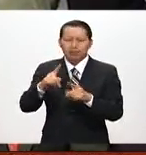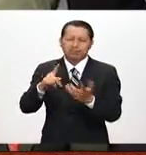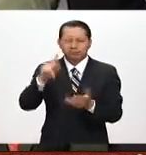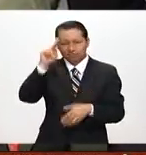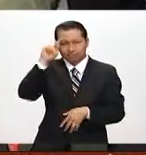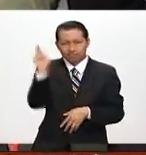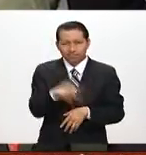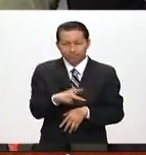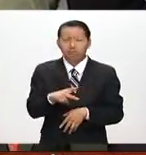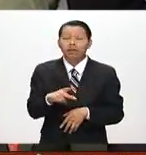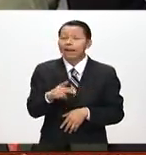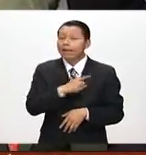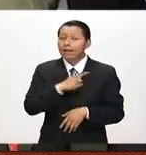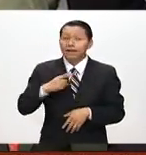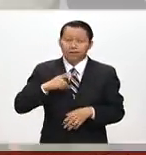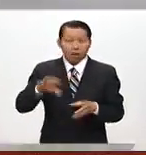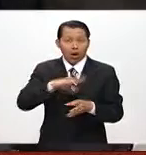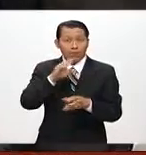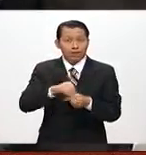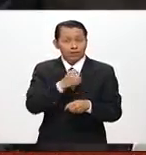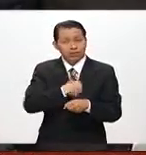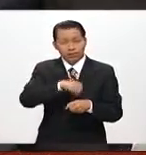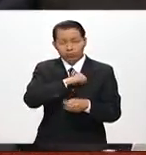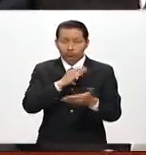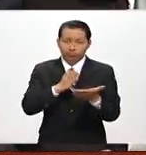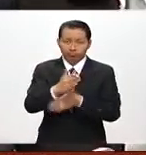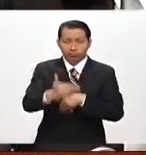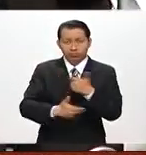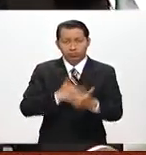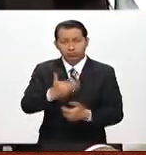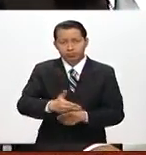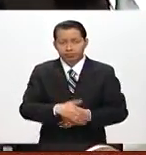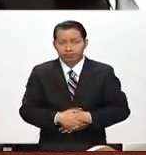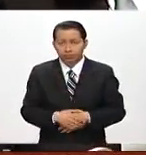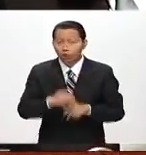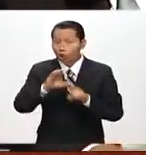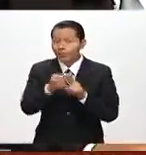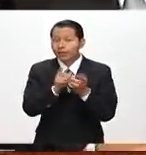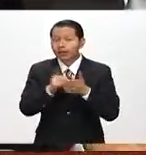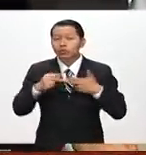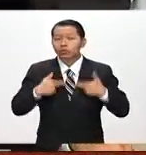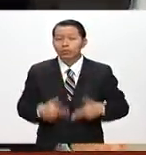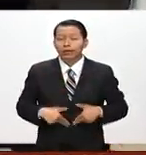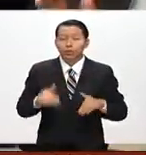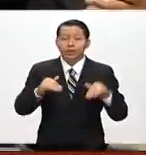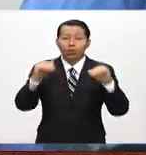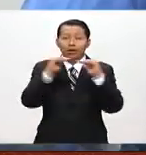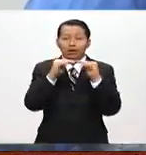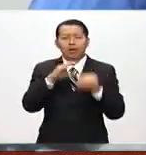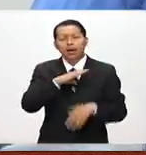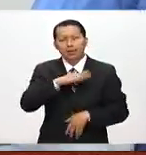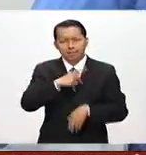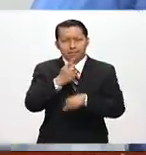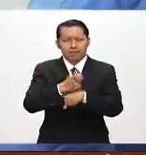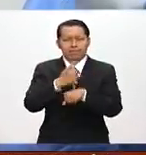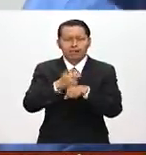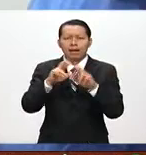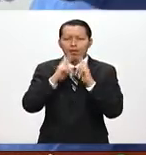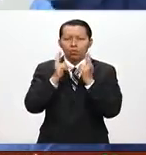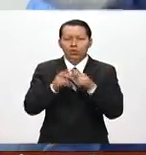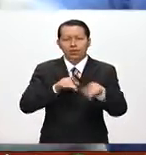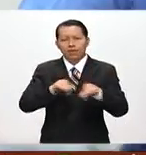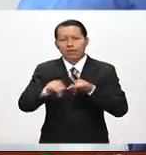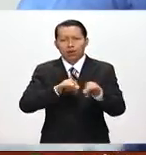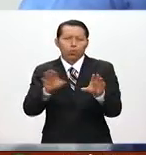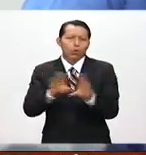respecto al acceso de los servicios sanitarios. El Comité de Derechos Humanos e Igualdad ya tuvo su primera sesión de trabajo, donde